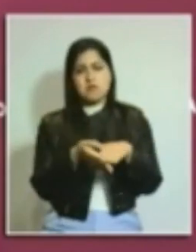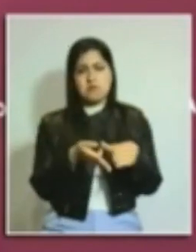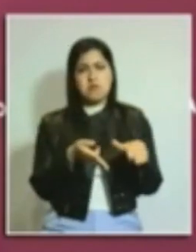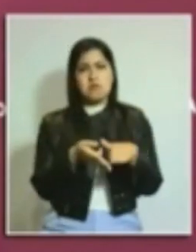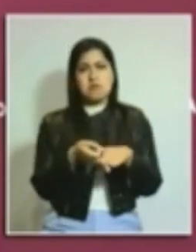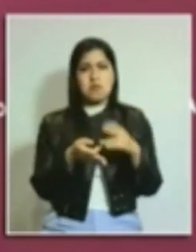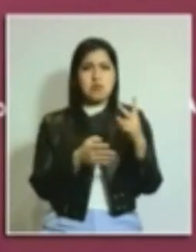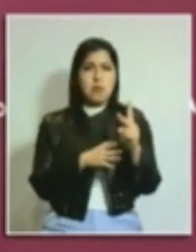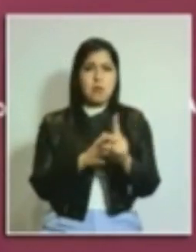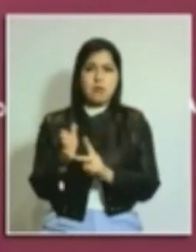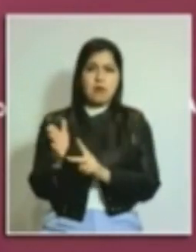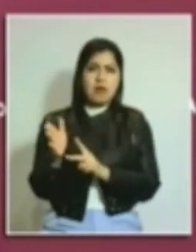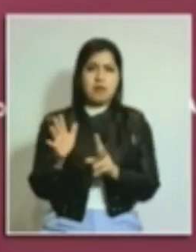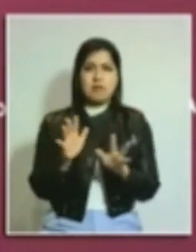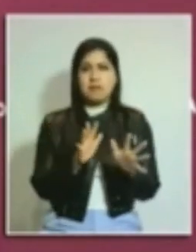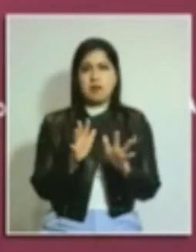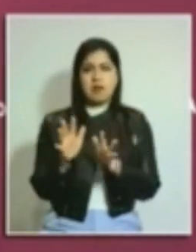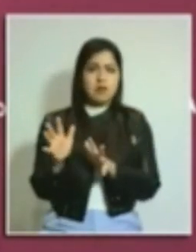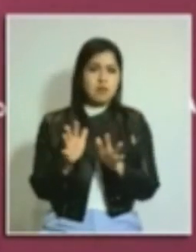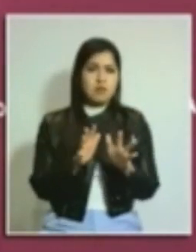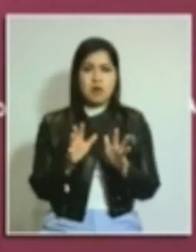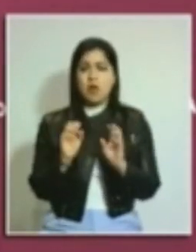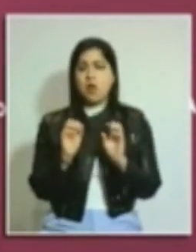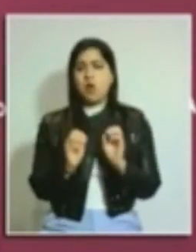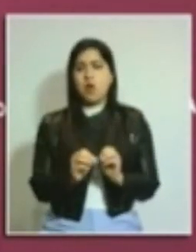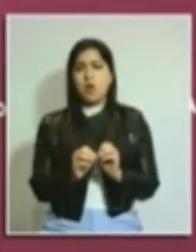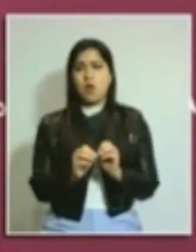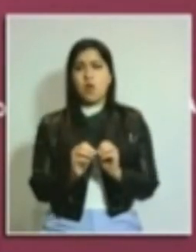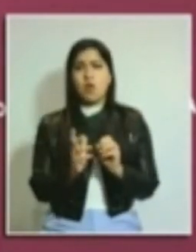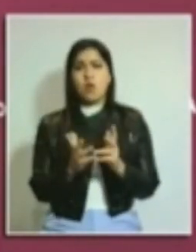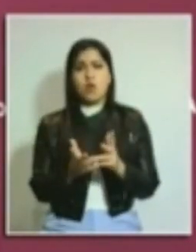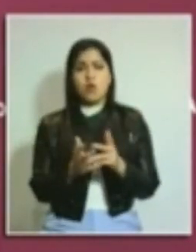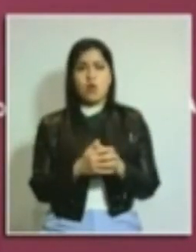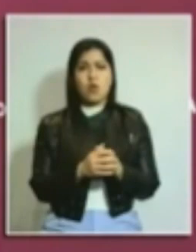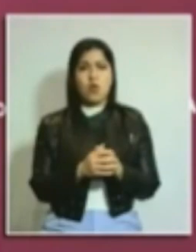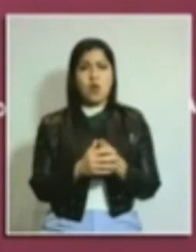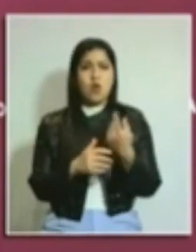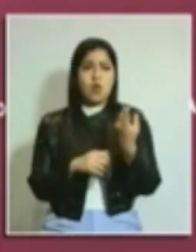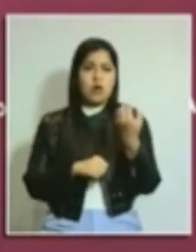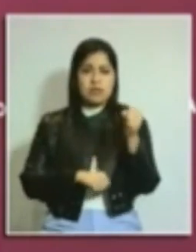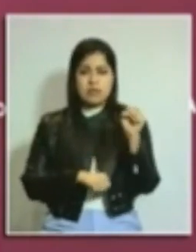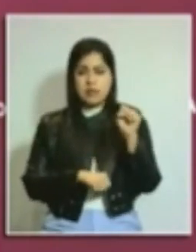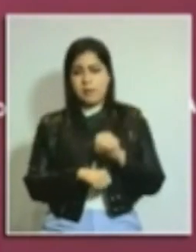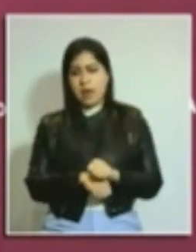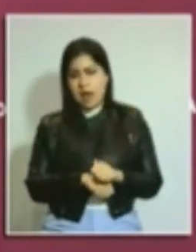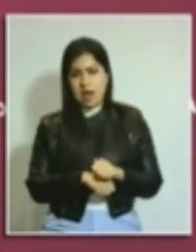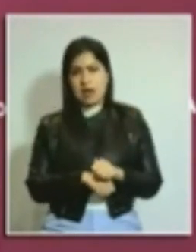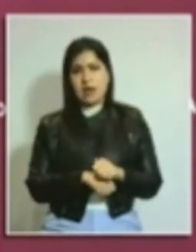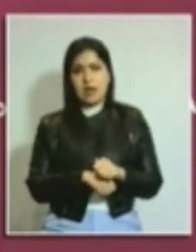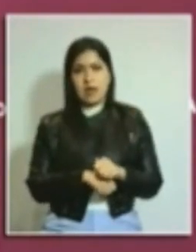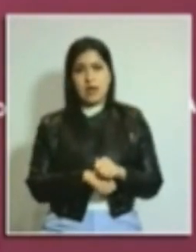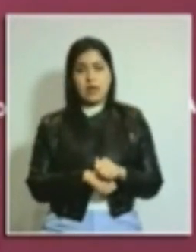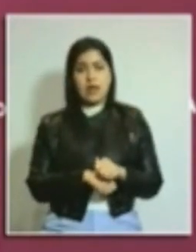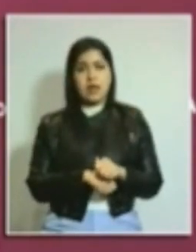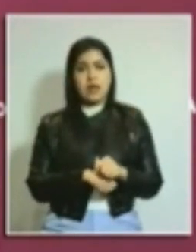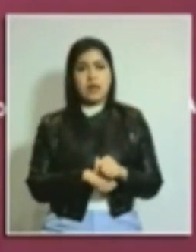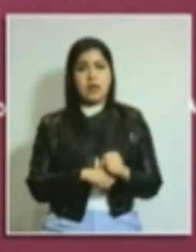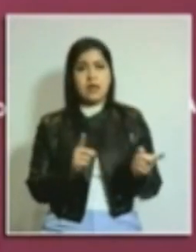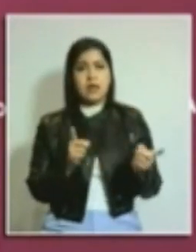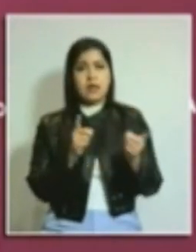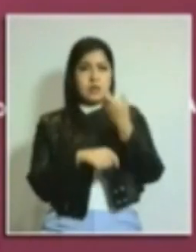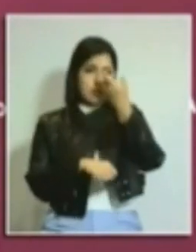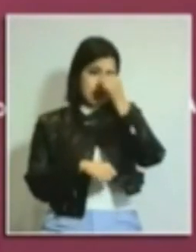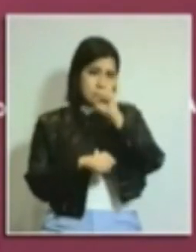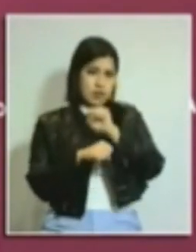dos veces, por lo menos una vez a dos semanas, a veces a cada semana, con la secretaria Rosicela, que